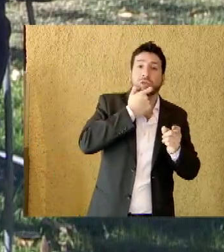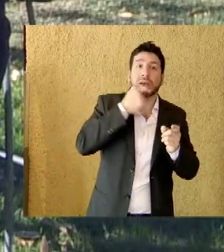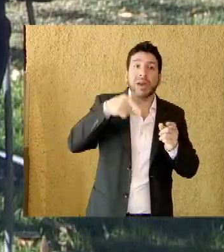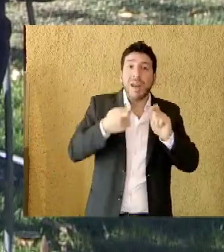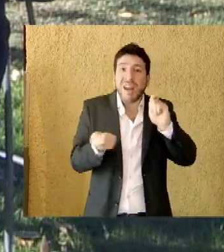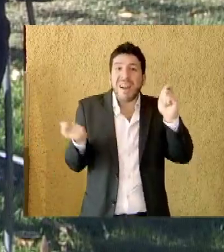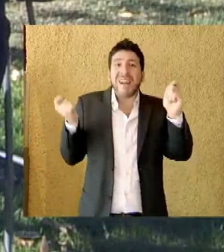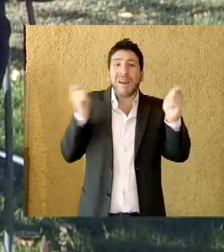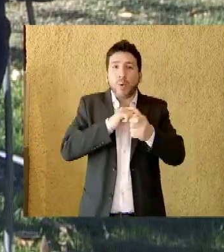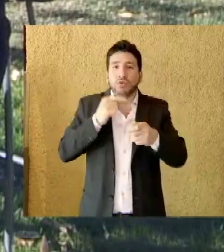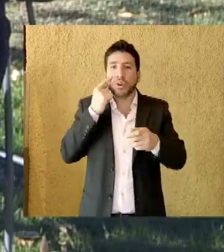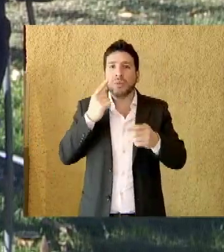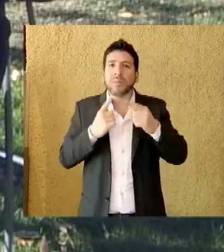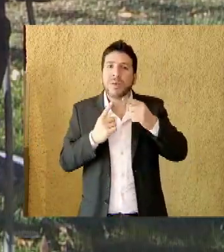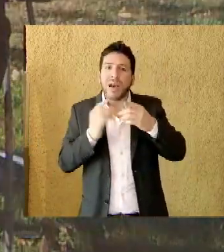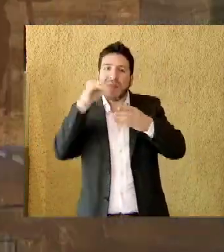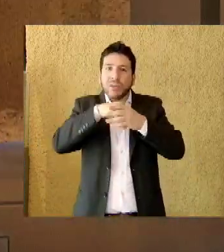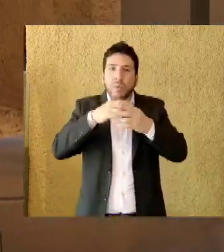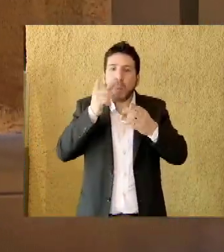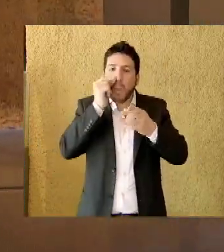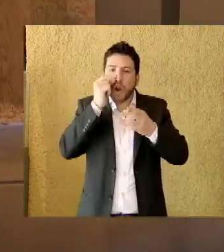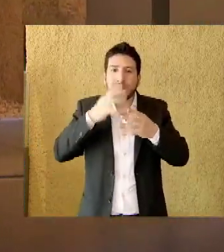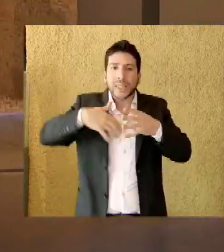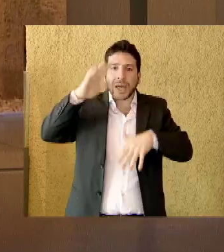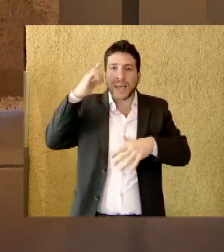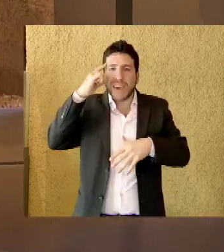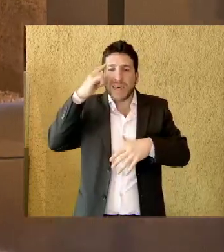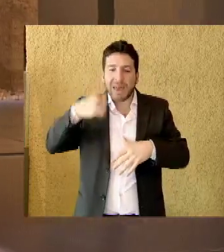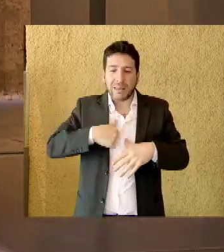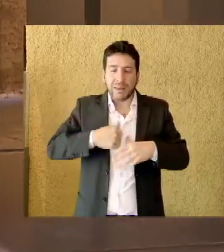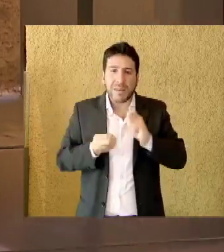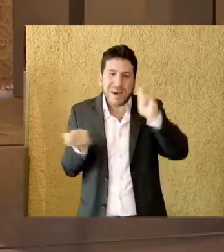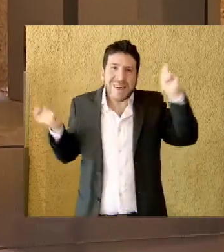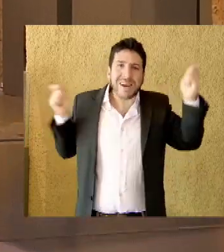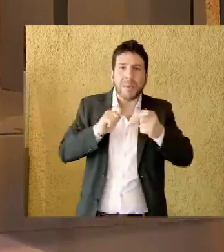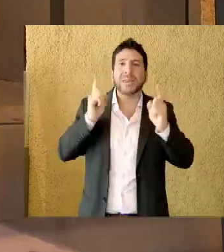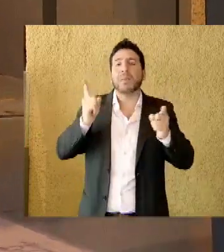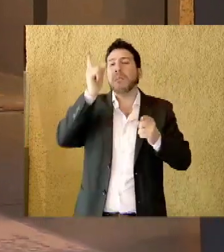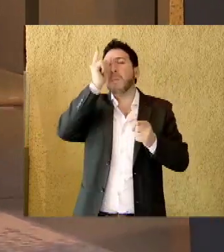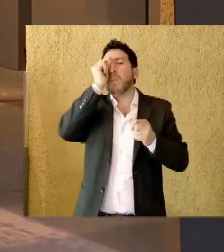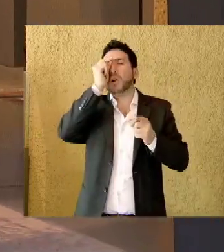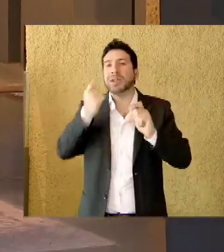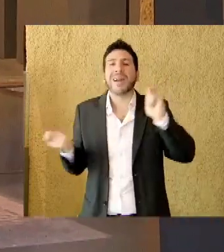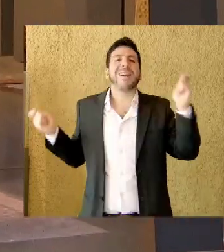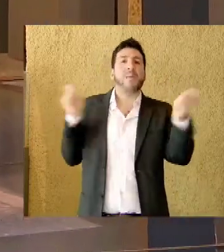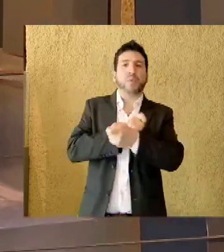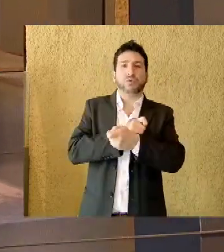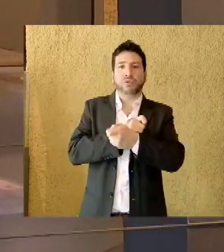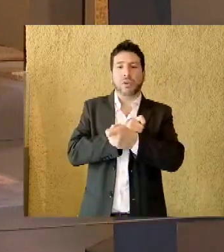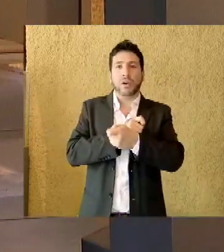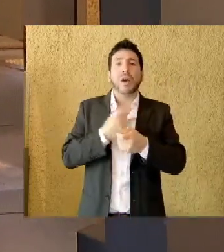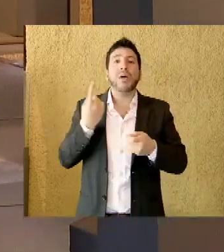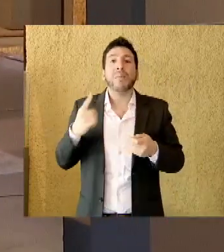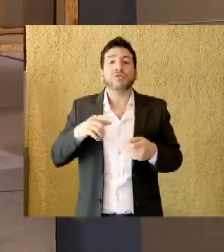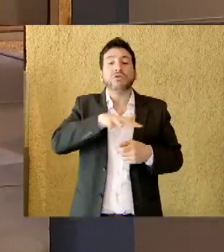revolución institucional, es una revolución ideológica y una revolución política. Pero no fue una